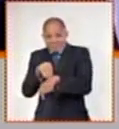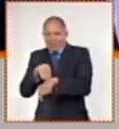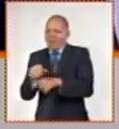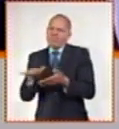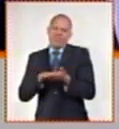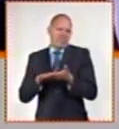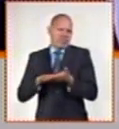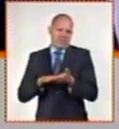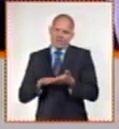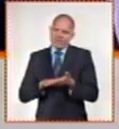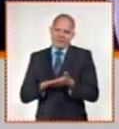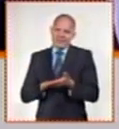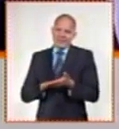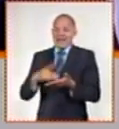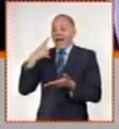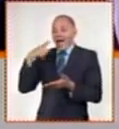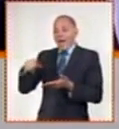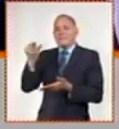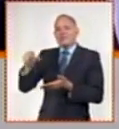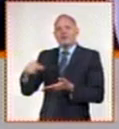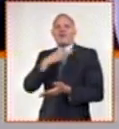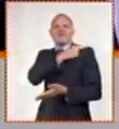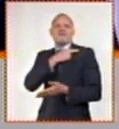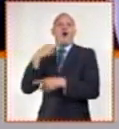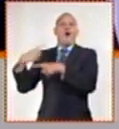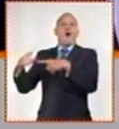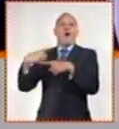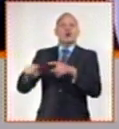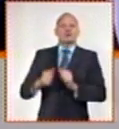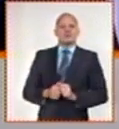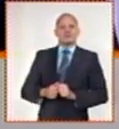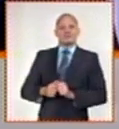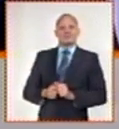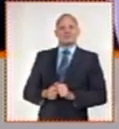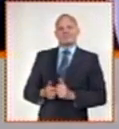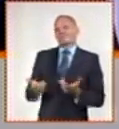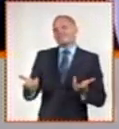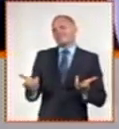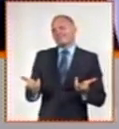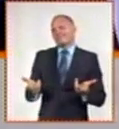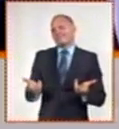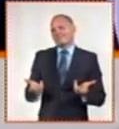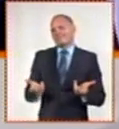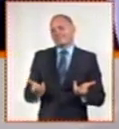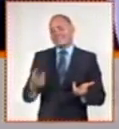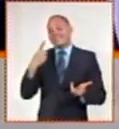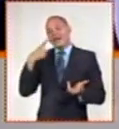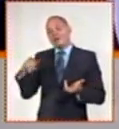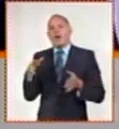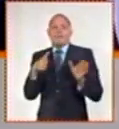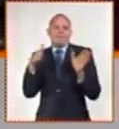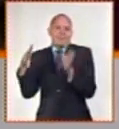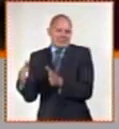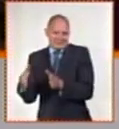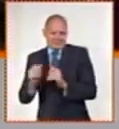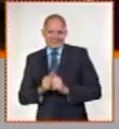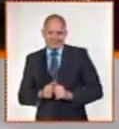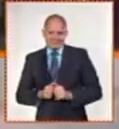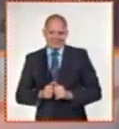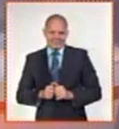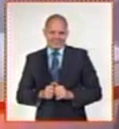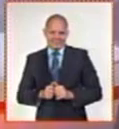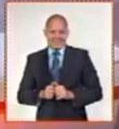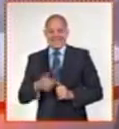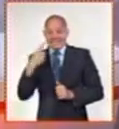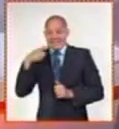que se contrataba para ese fin. O sea, es otro caso más de la llamada